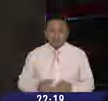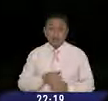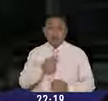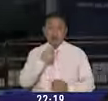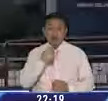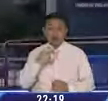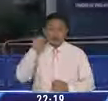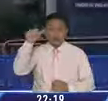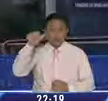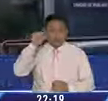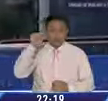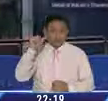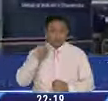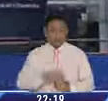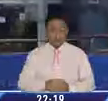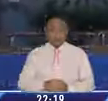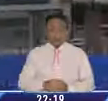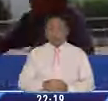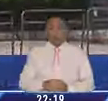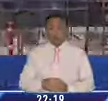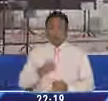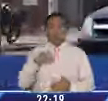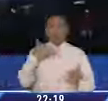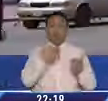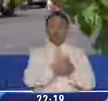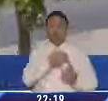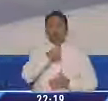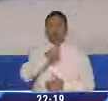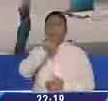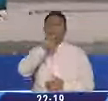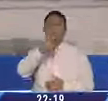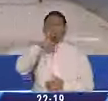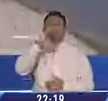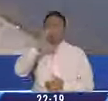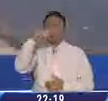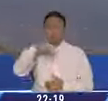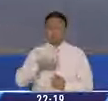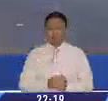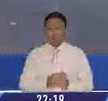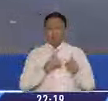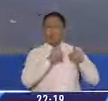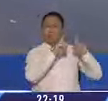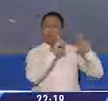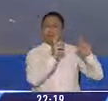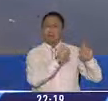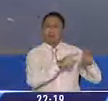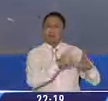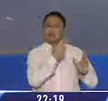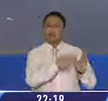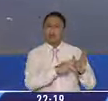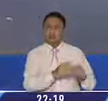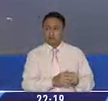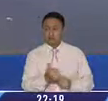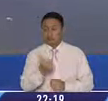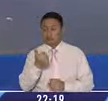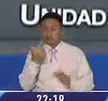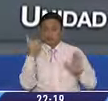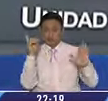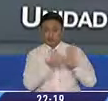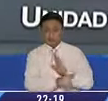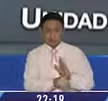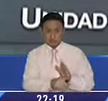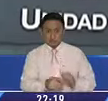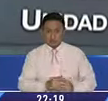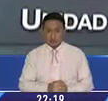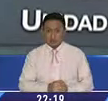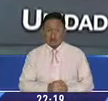dijiste. Acudimos hasta el mismo UVC con la finalidad de encontrar una respuesta ante la denuncia de la ciudadanía,